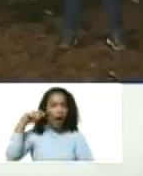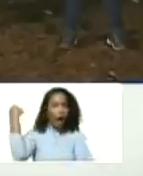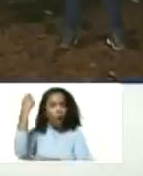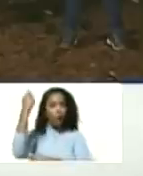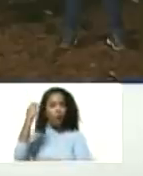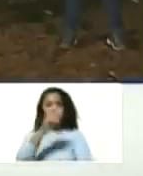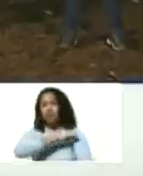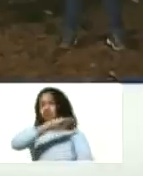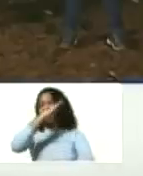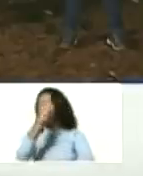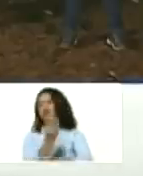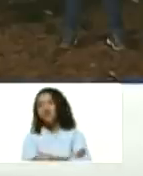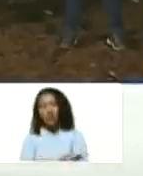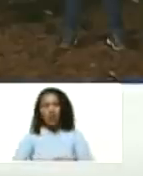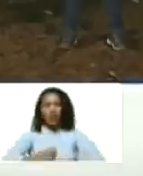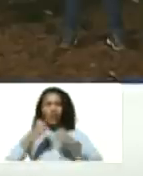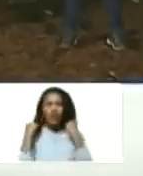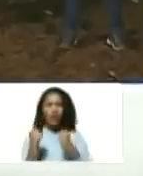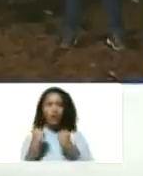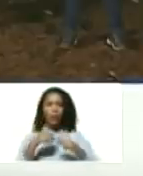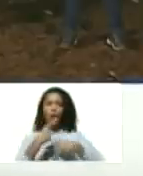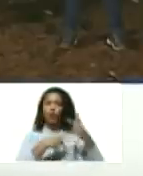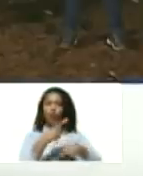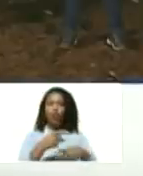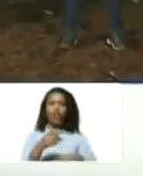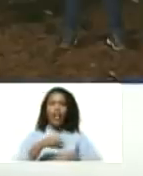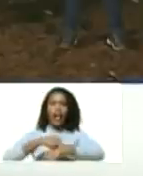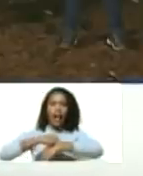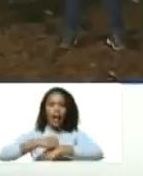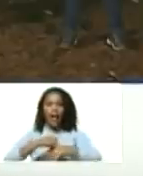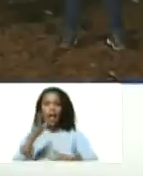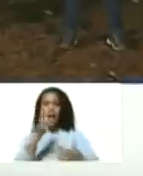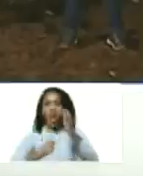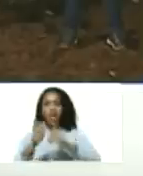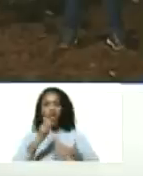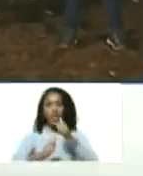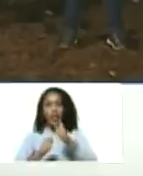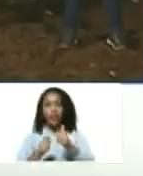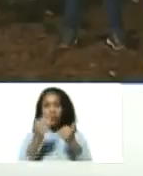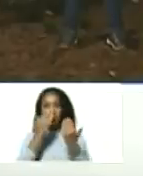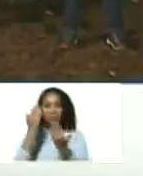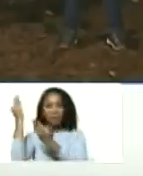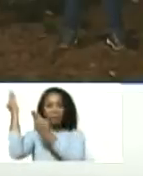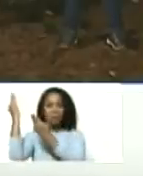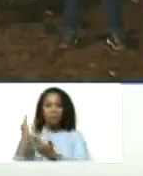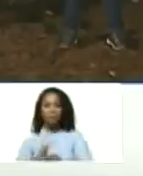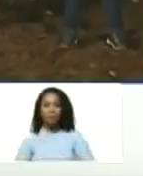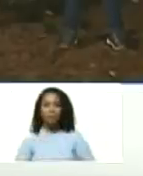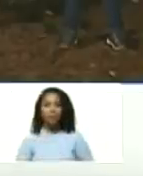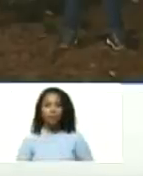potencia productora de carne y leche eduardo piñate adelante